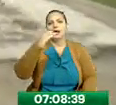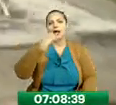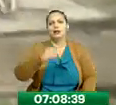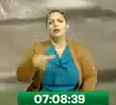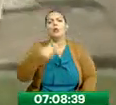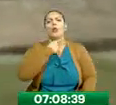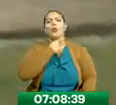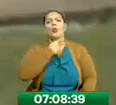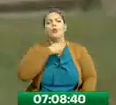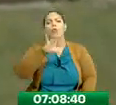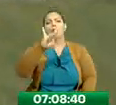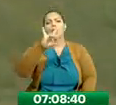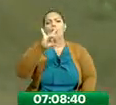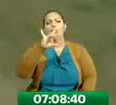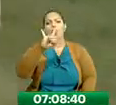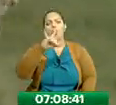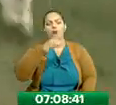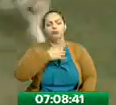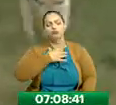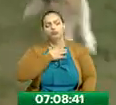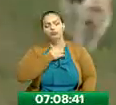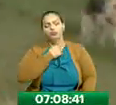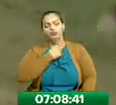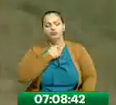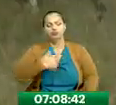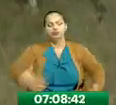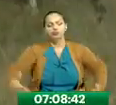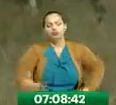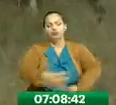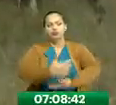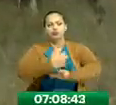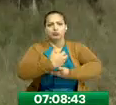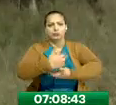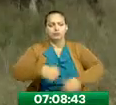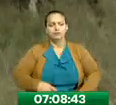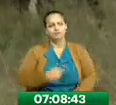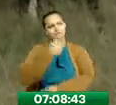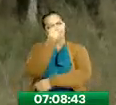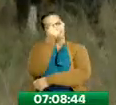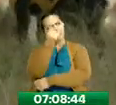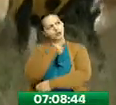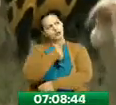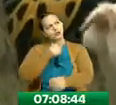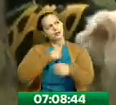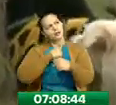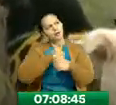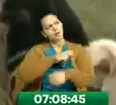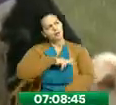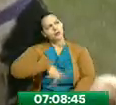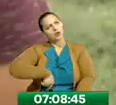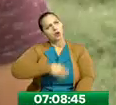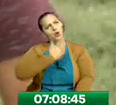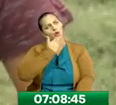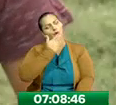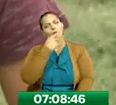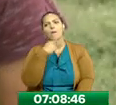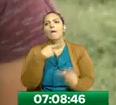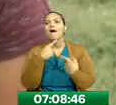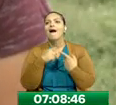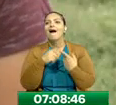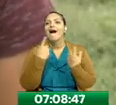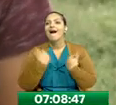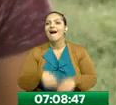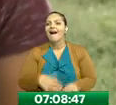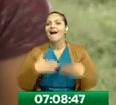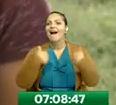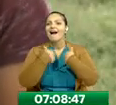logró convertir su pequeño negocio en una guardería, hotel y escuela de entrenamiento para mascotas. Bueno, cuando surgió